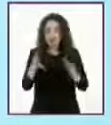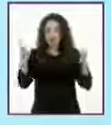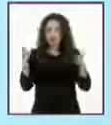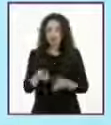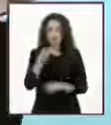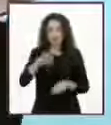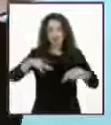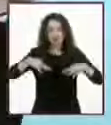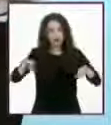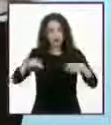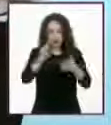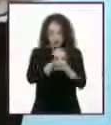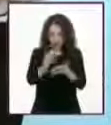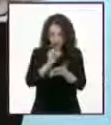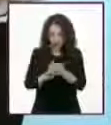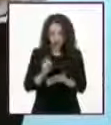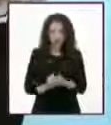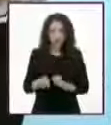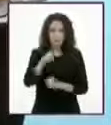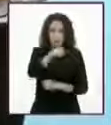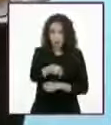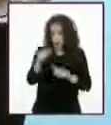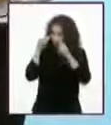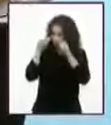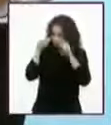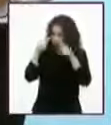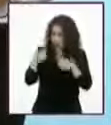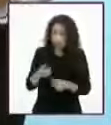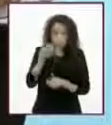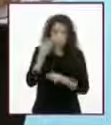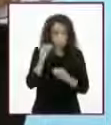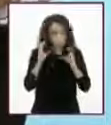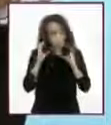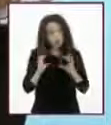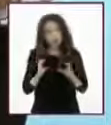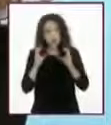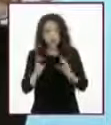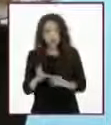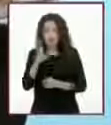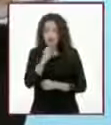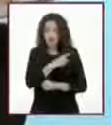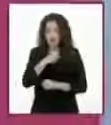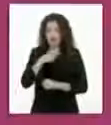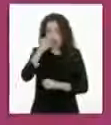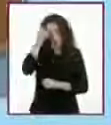documento. Observen con cuidado y no olviden hacer apuntes.